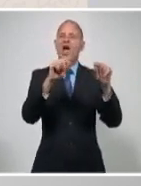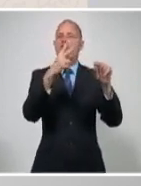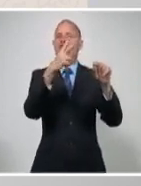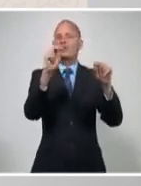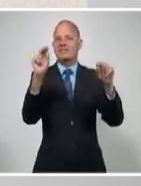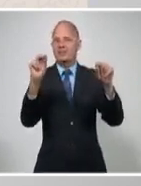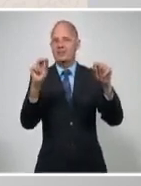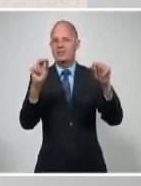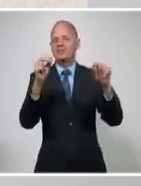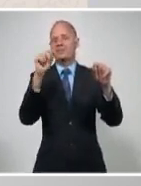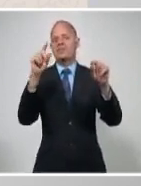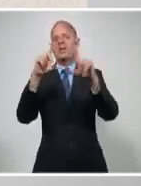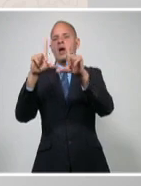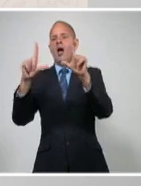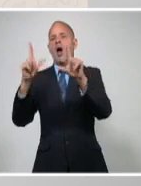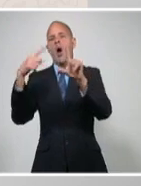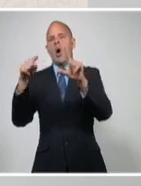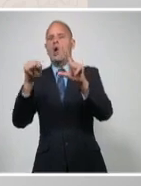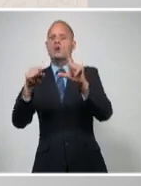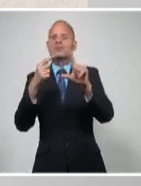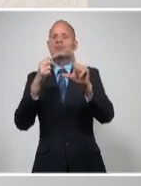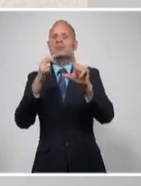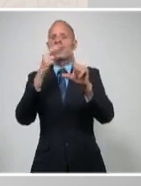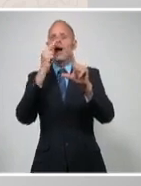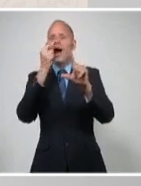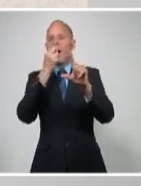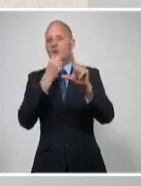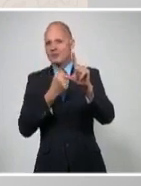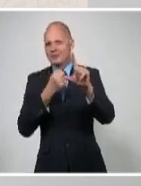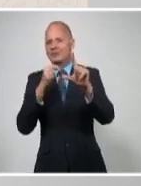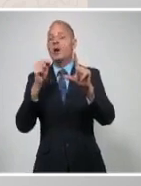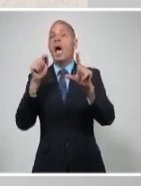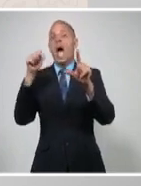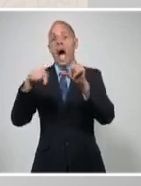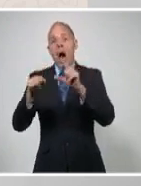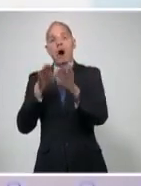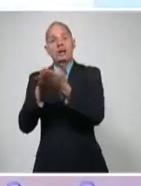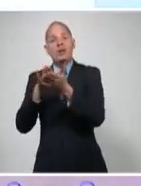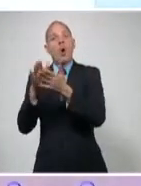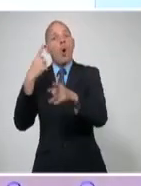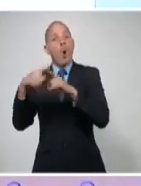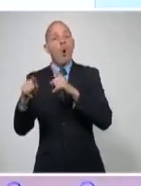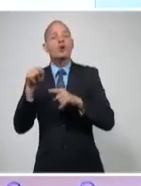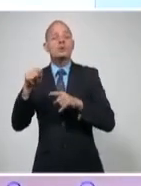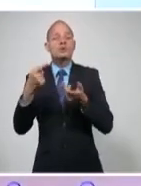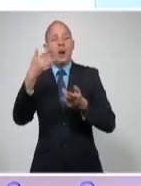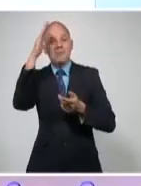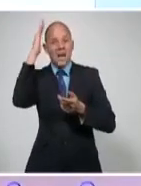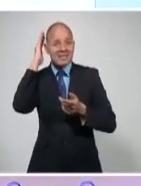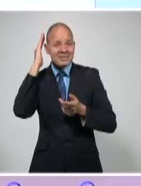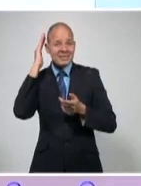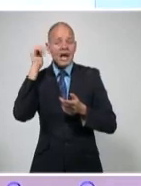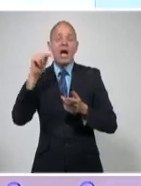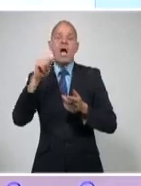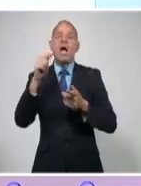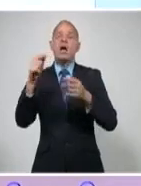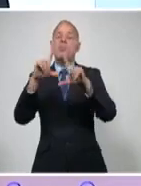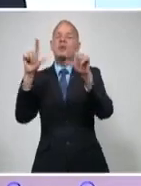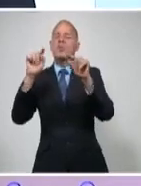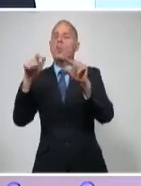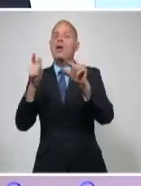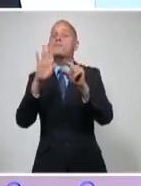de Mella de 1000, que se van a pegar ahora cuando todo cueste miles de pesos. Esta acción específica de marcar